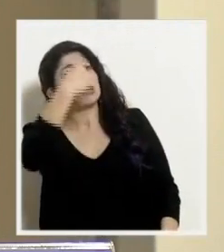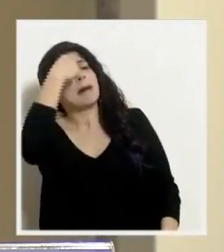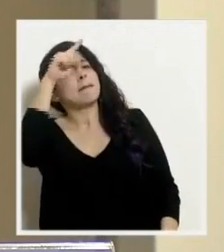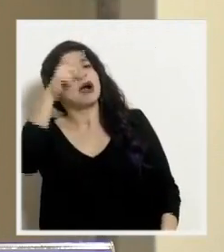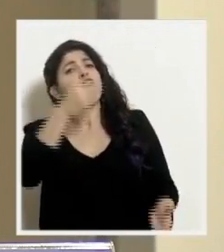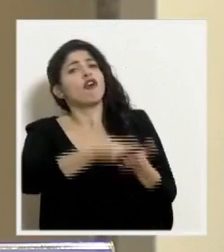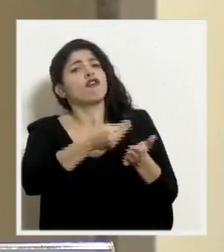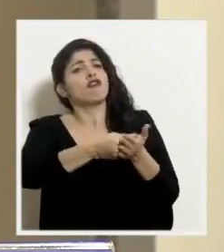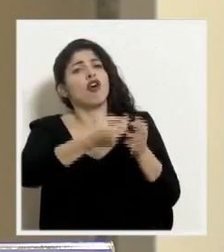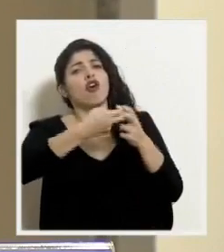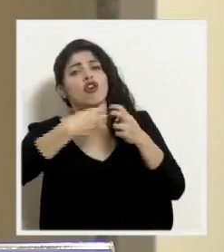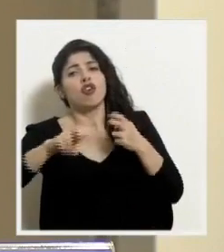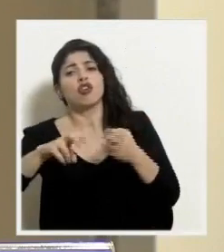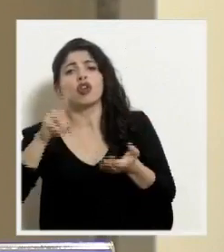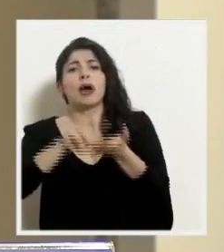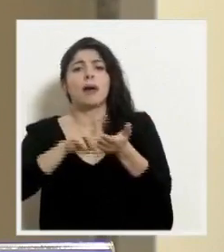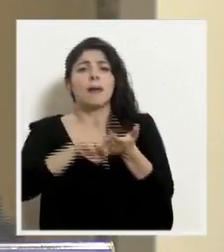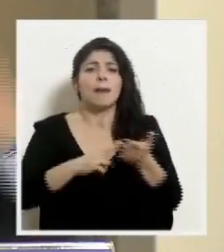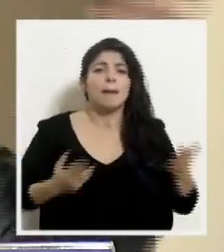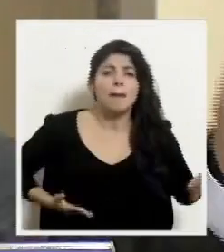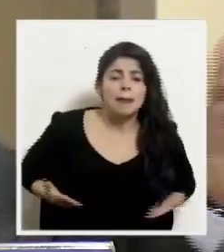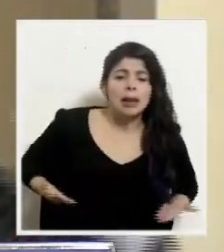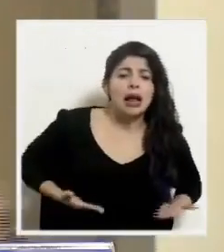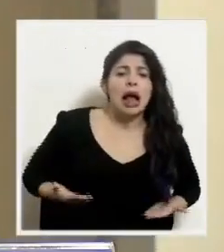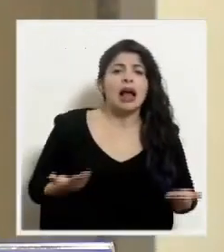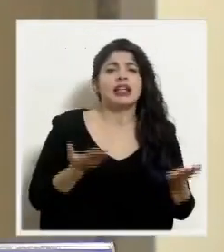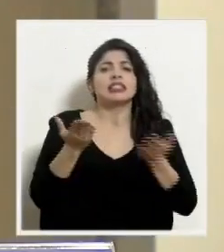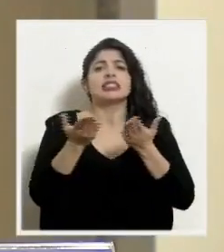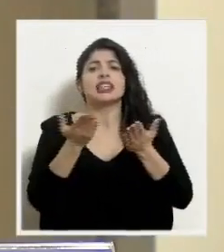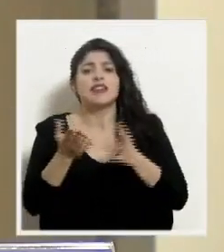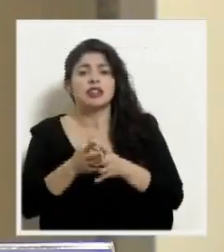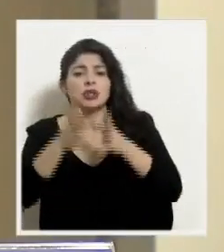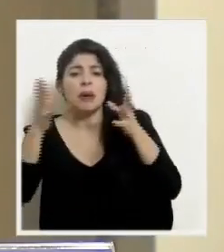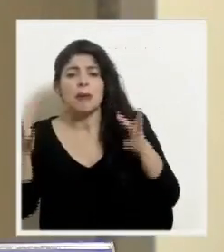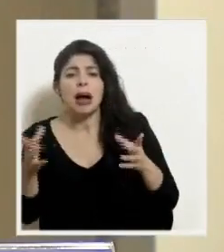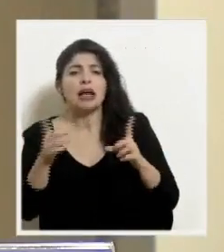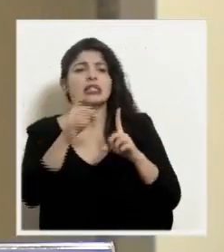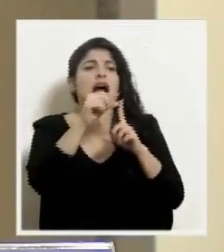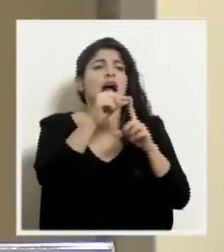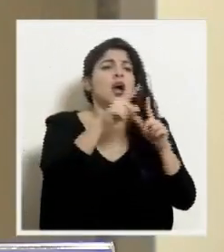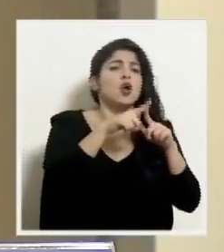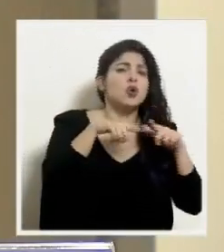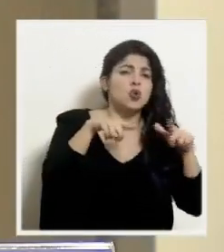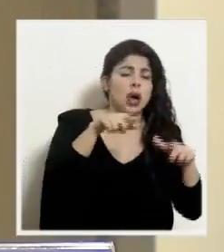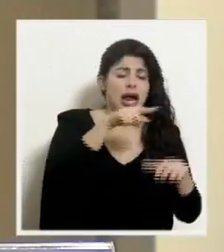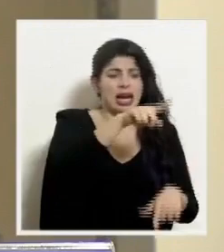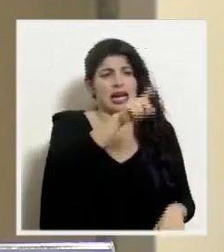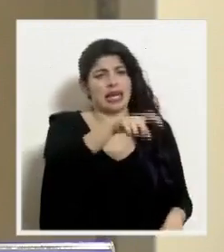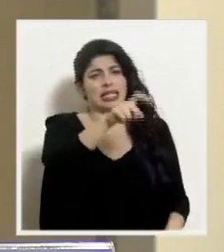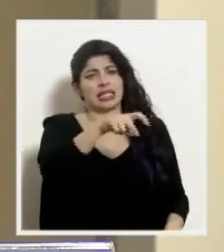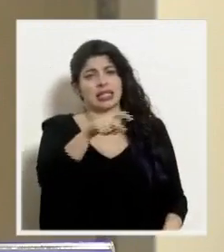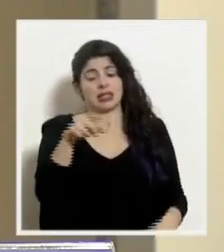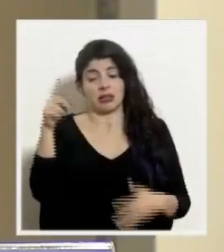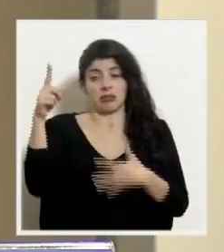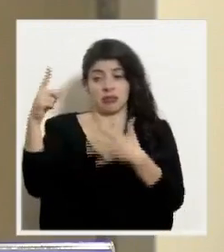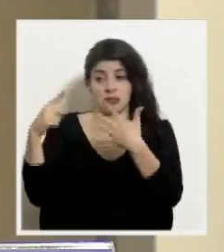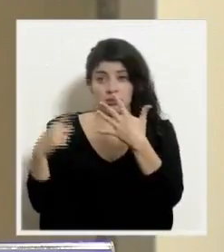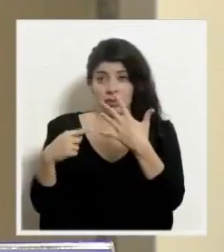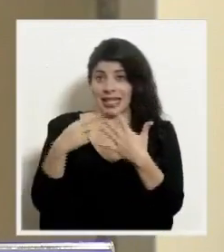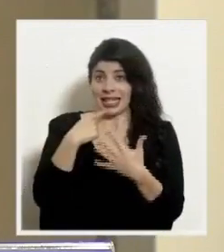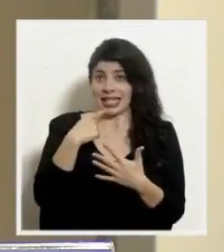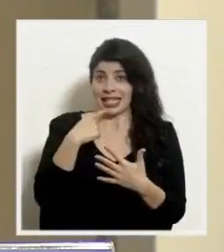derivar recursos, contratar personal, ampliar servicios, alquilar instalaciones. Todo eso se puede